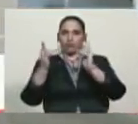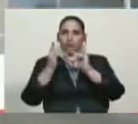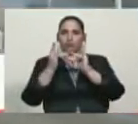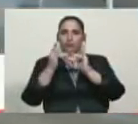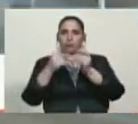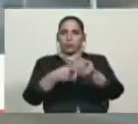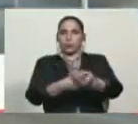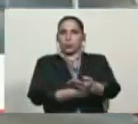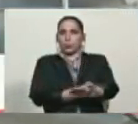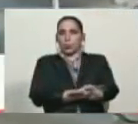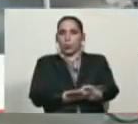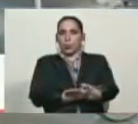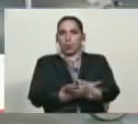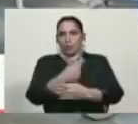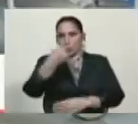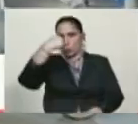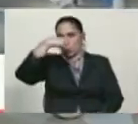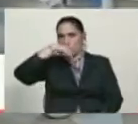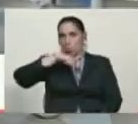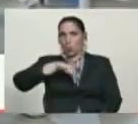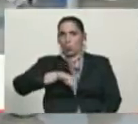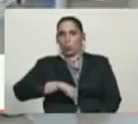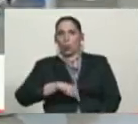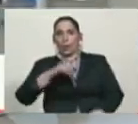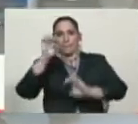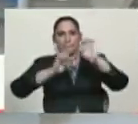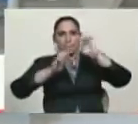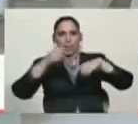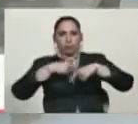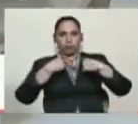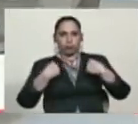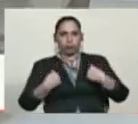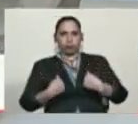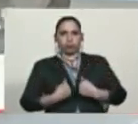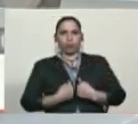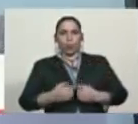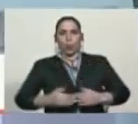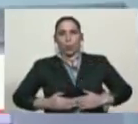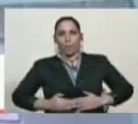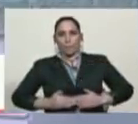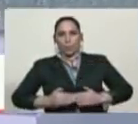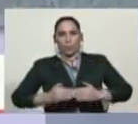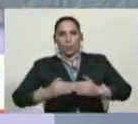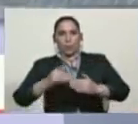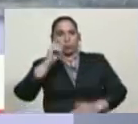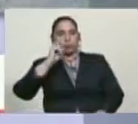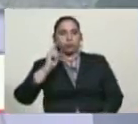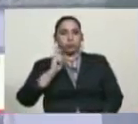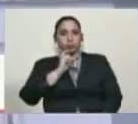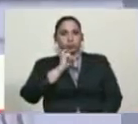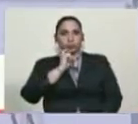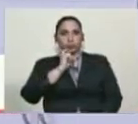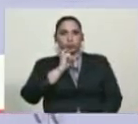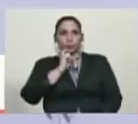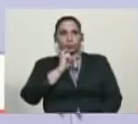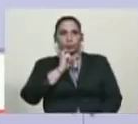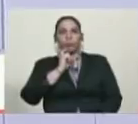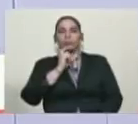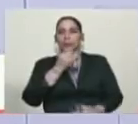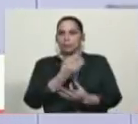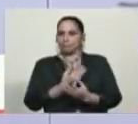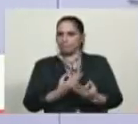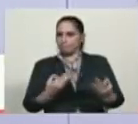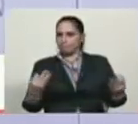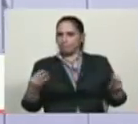en dos copias ecocardiografía ultrasonido que está en óptimas condiciones de